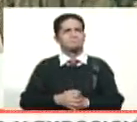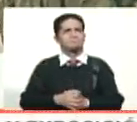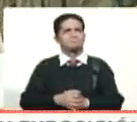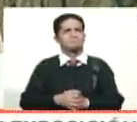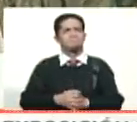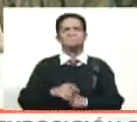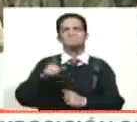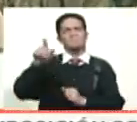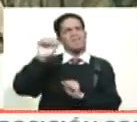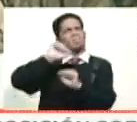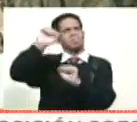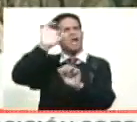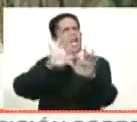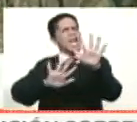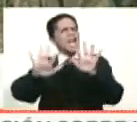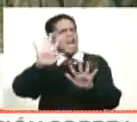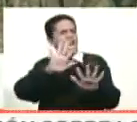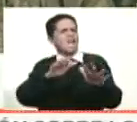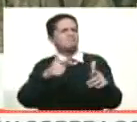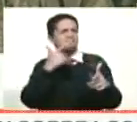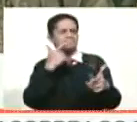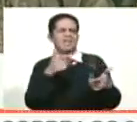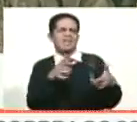malo y barato que hace esta oligarquía.